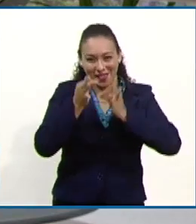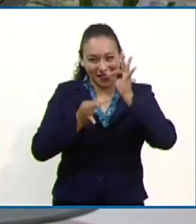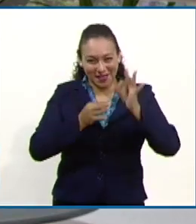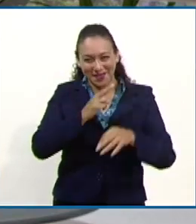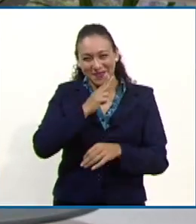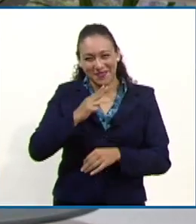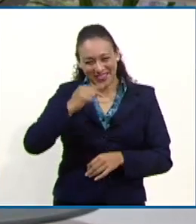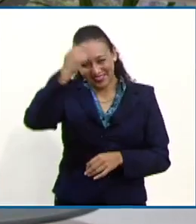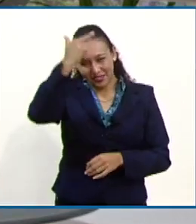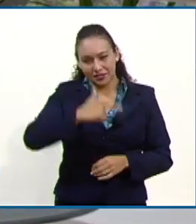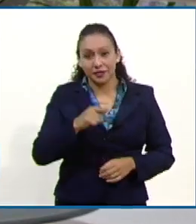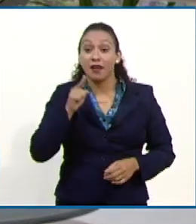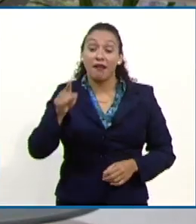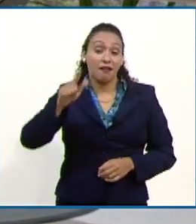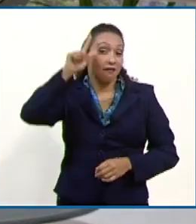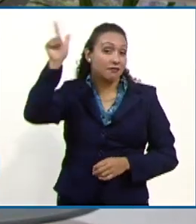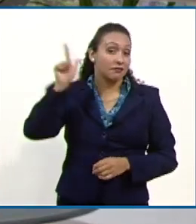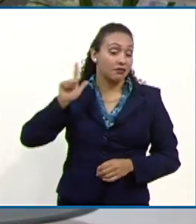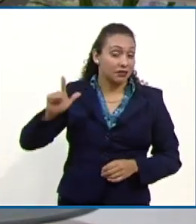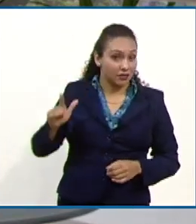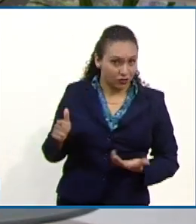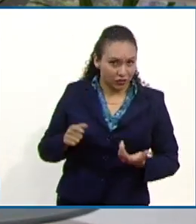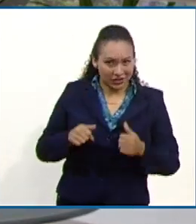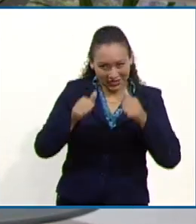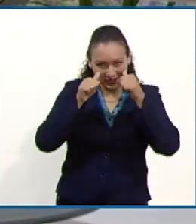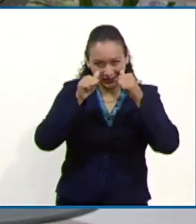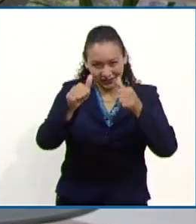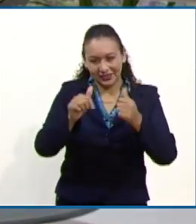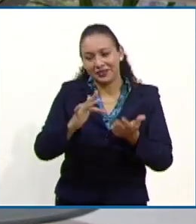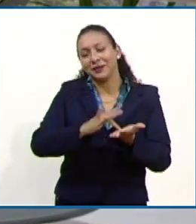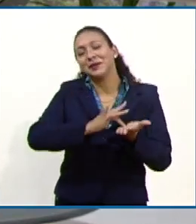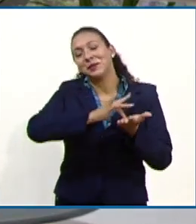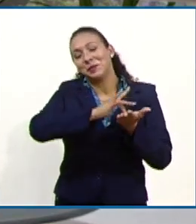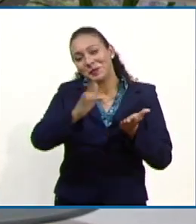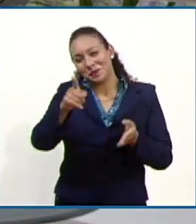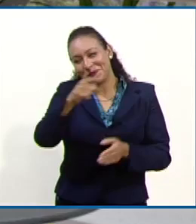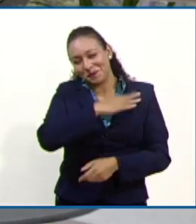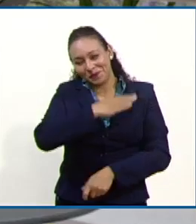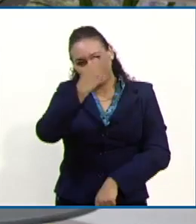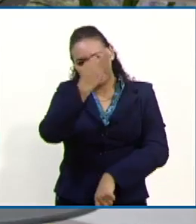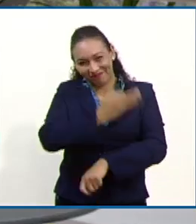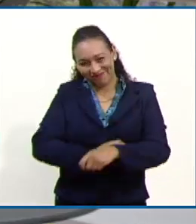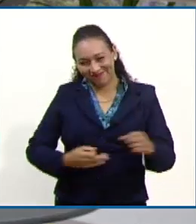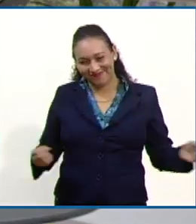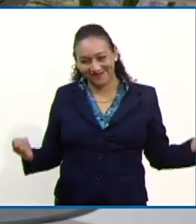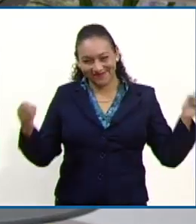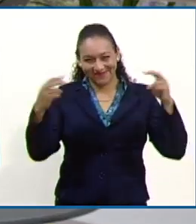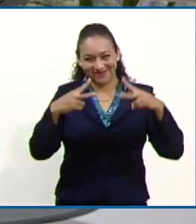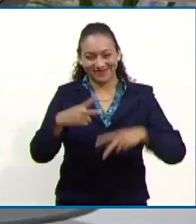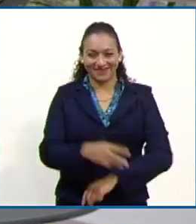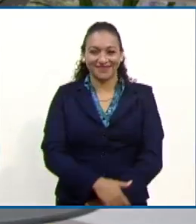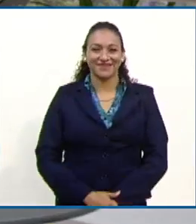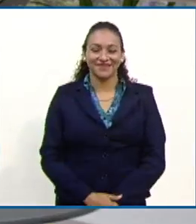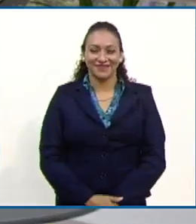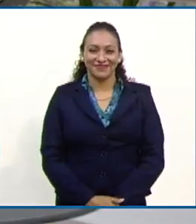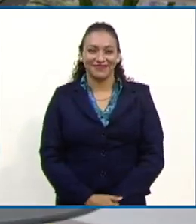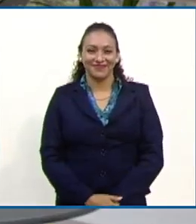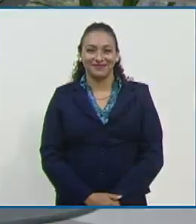nocturno. Soy Lorena Sánchez Cabrera y a nombre de todo este gran equipo le deseamos que siga disfrutando su tarde. Hasta pronto.